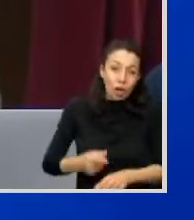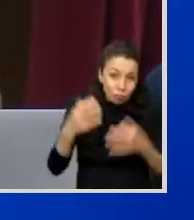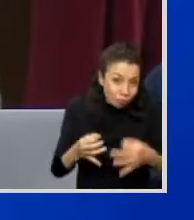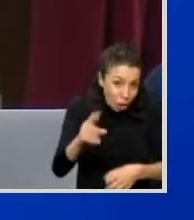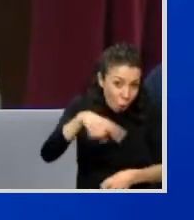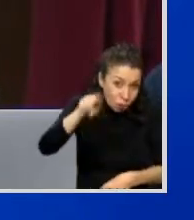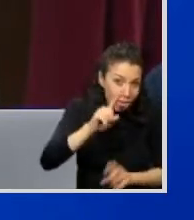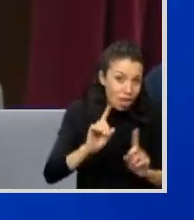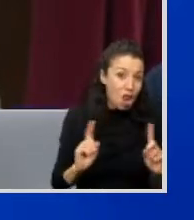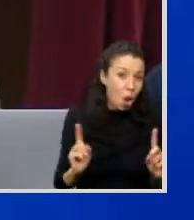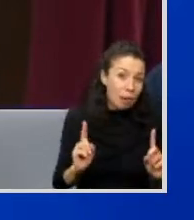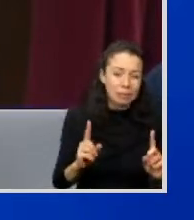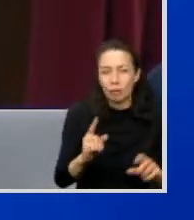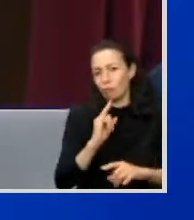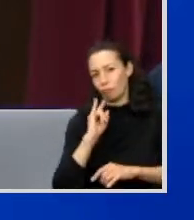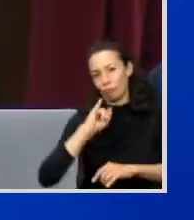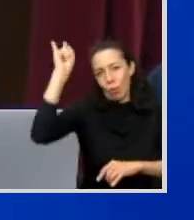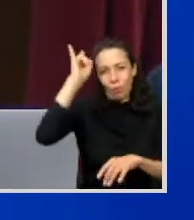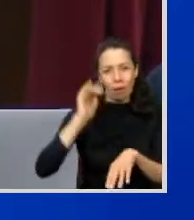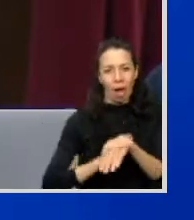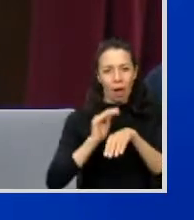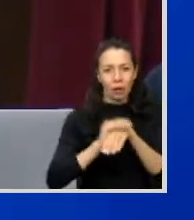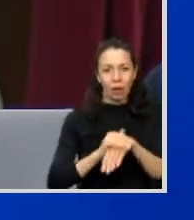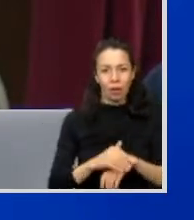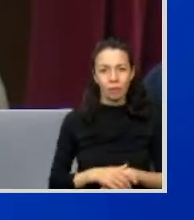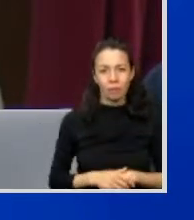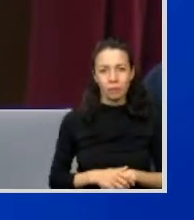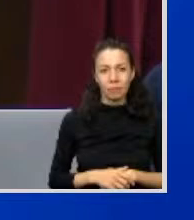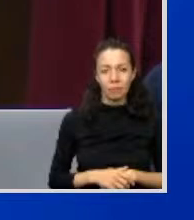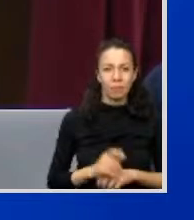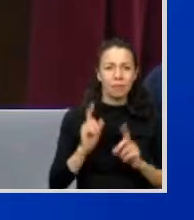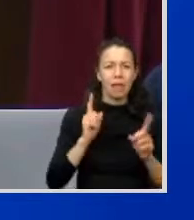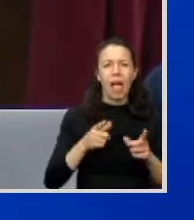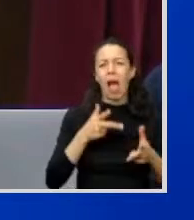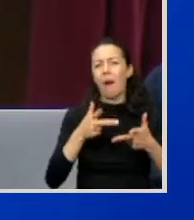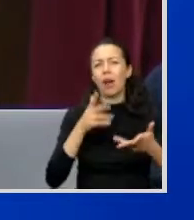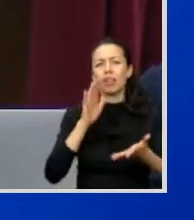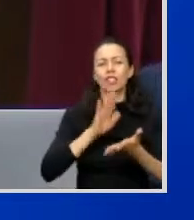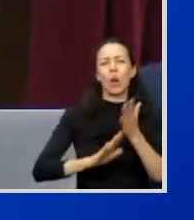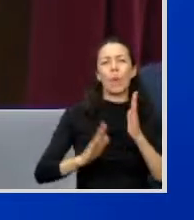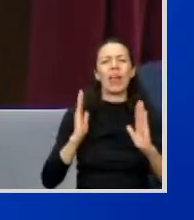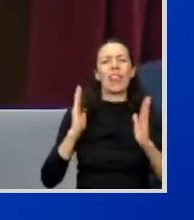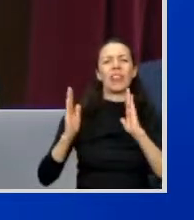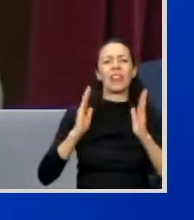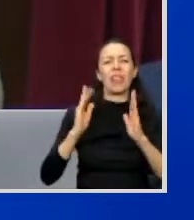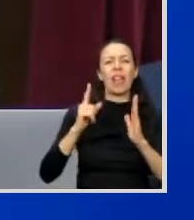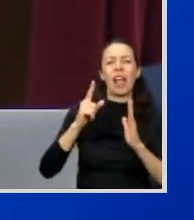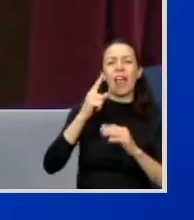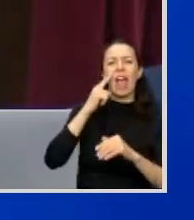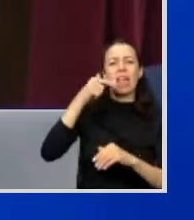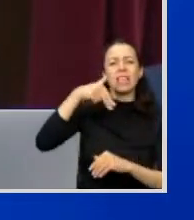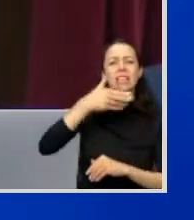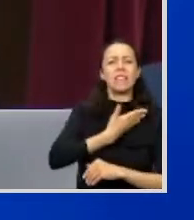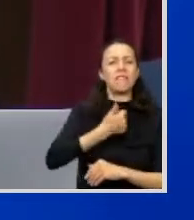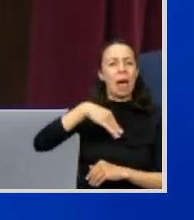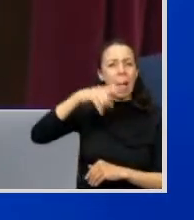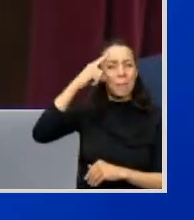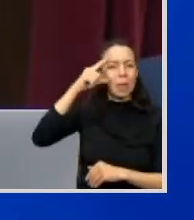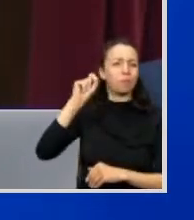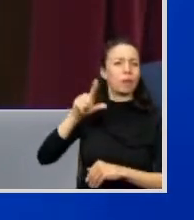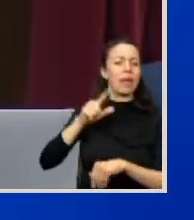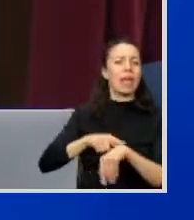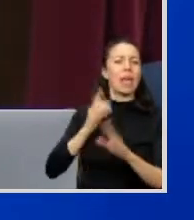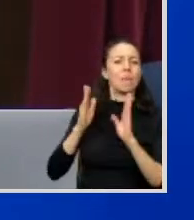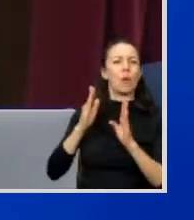el conductor de la provincia de Corrientes es él. Entonces, acá lo que necesitamos es un buen conductor, pero un equipo de hombres y mujeres que estén en el